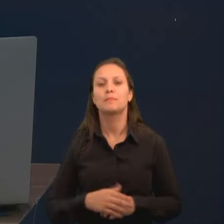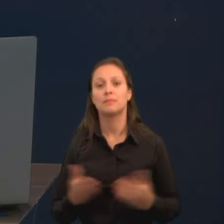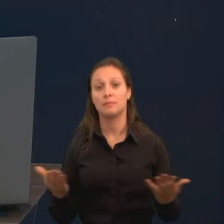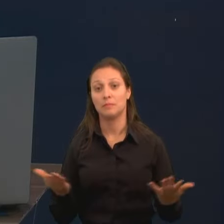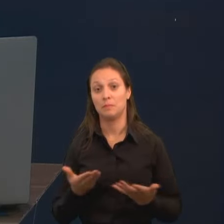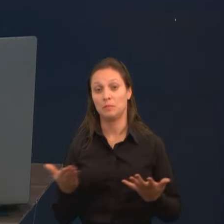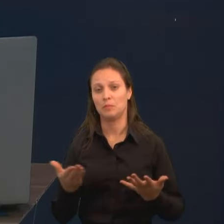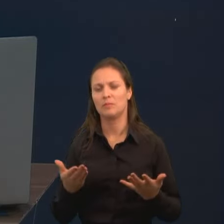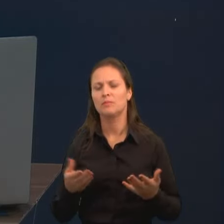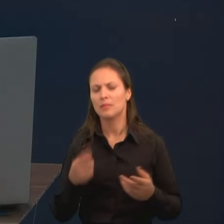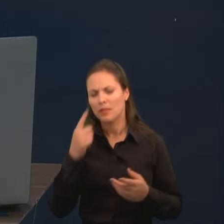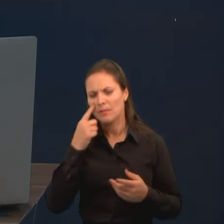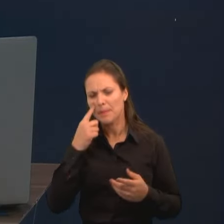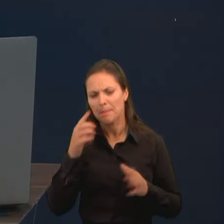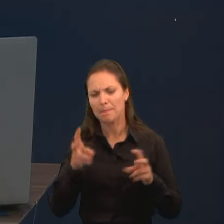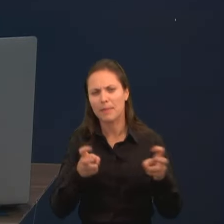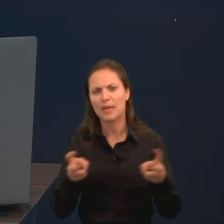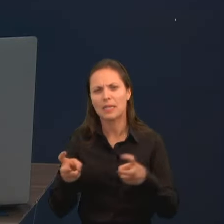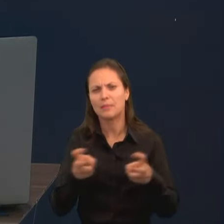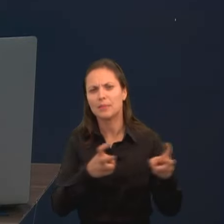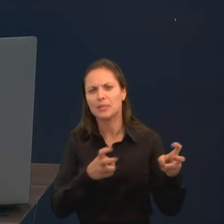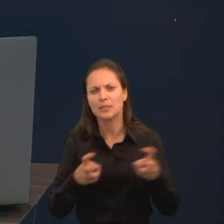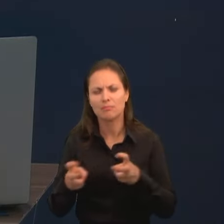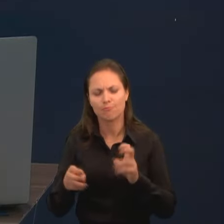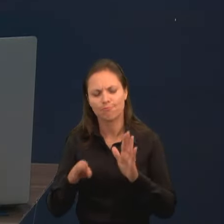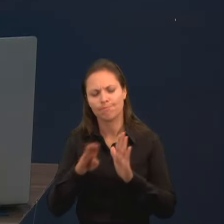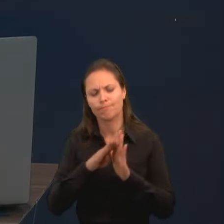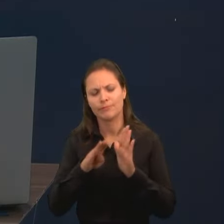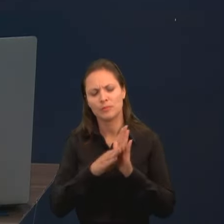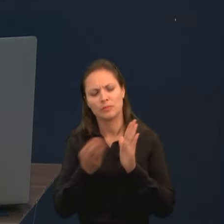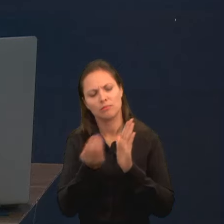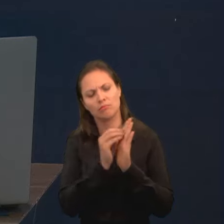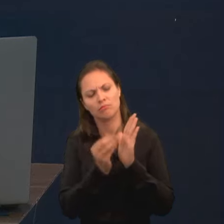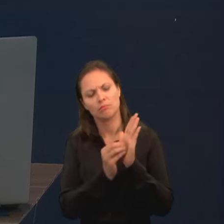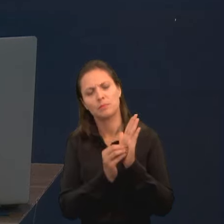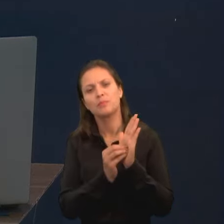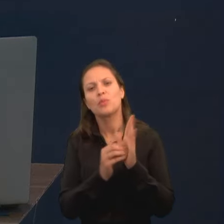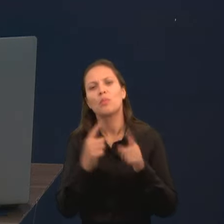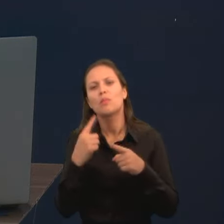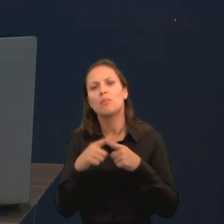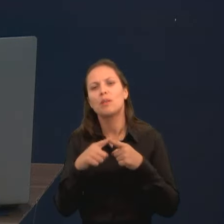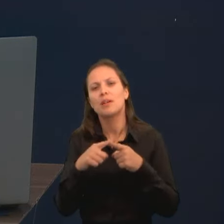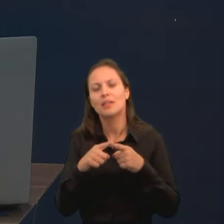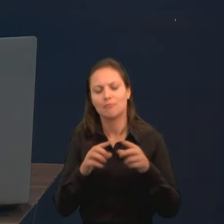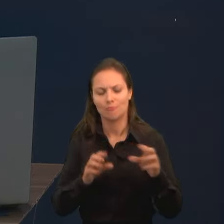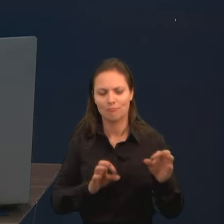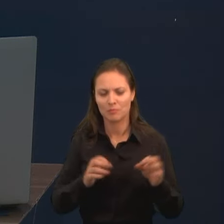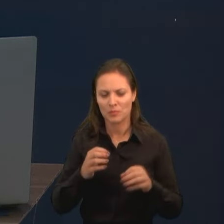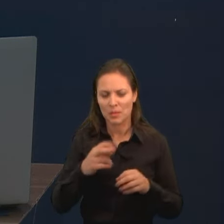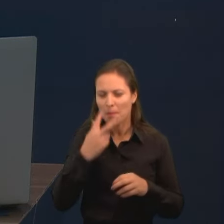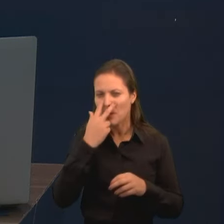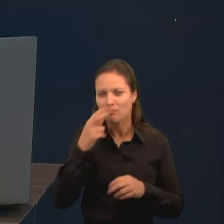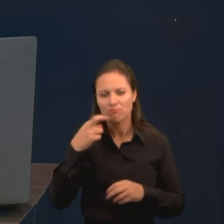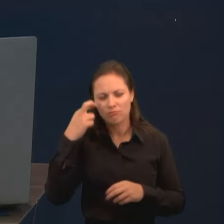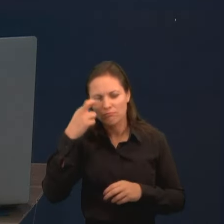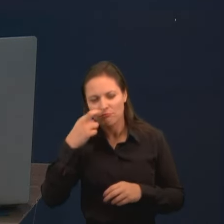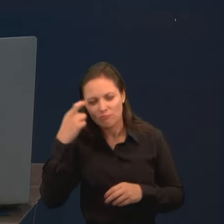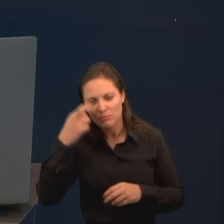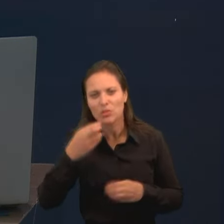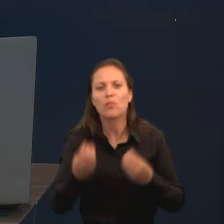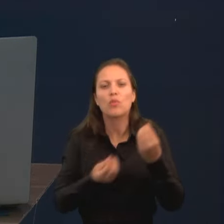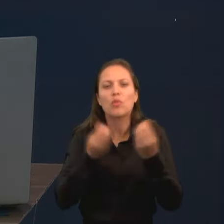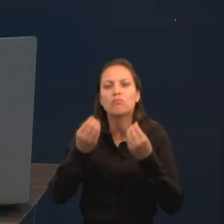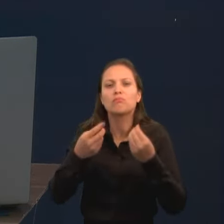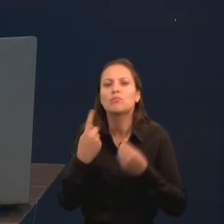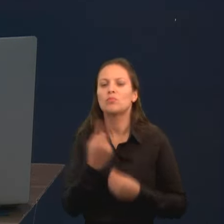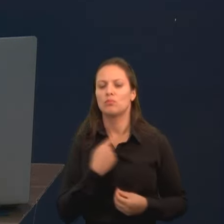lo peor es que tenemos un gran flujo de datos, que nuestros comportamientos digitales, lo que